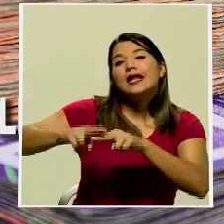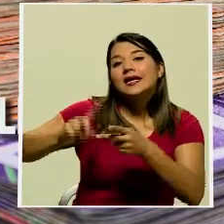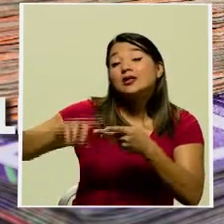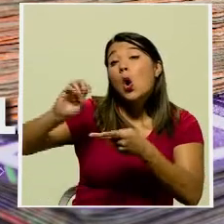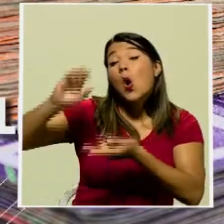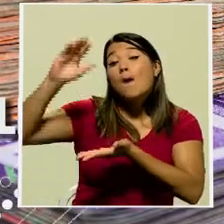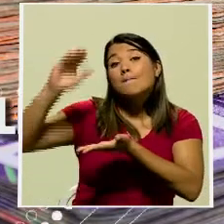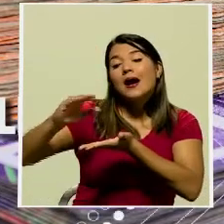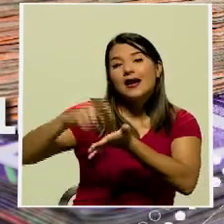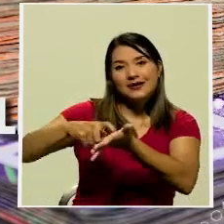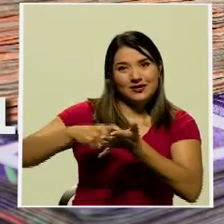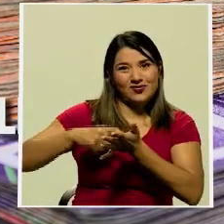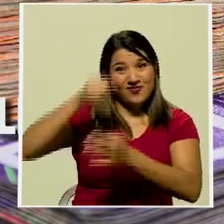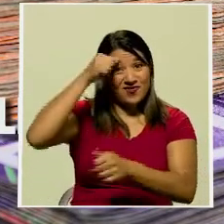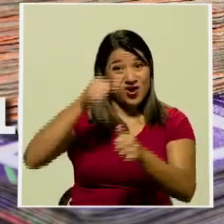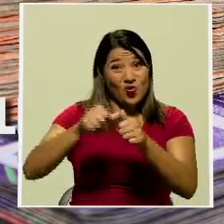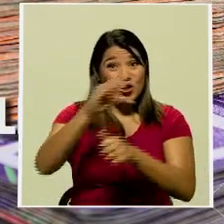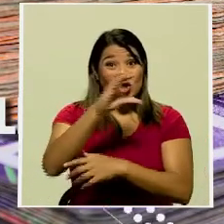país representa un